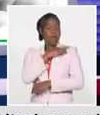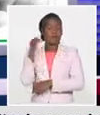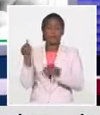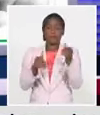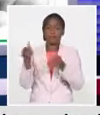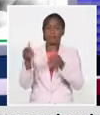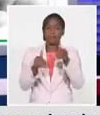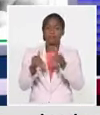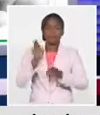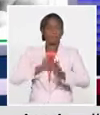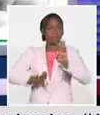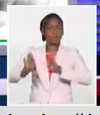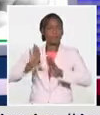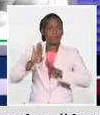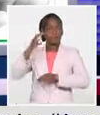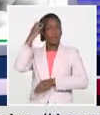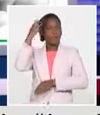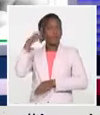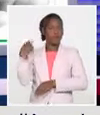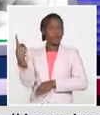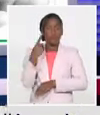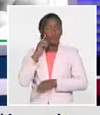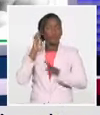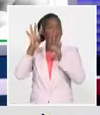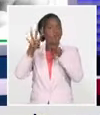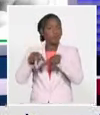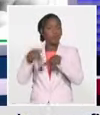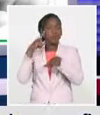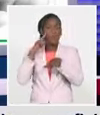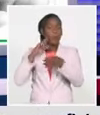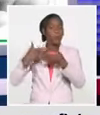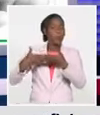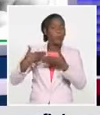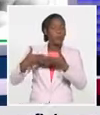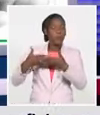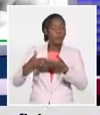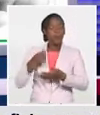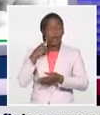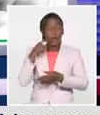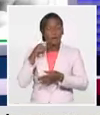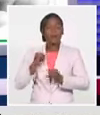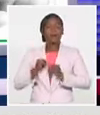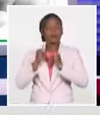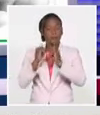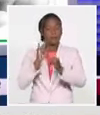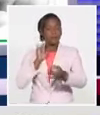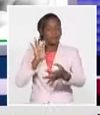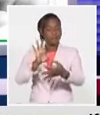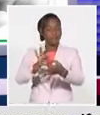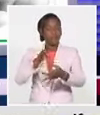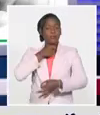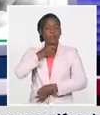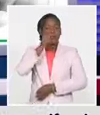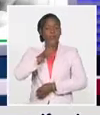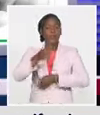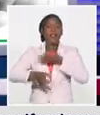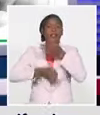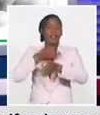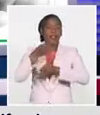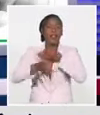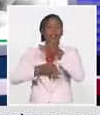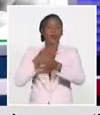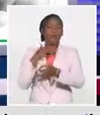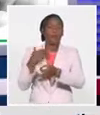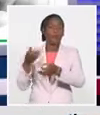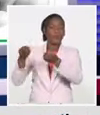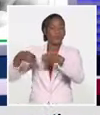de Granma, Guantánamo y Santiago de Cuba. Vamos a hacer un contacto ahora con la periodista Bárbara Díaz Trovajo